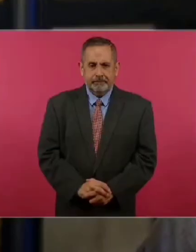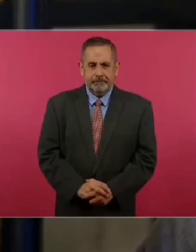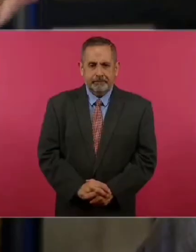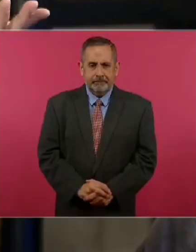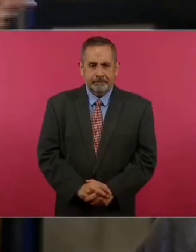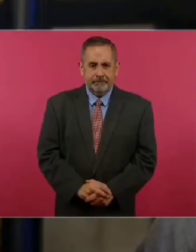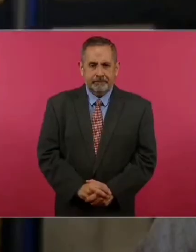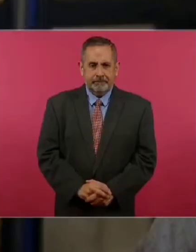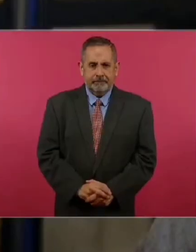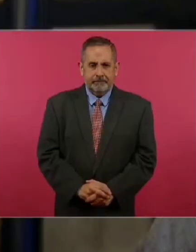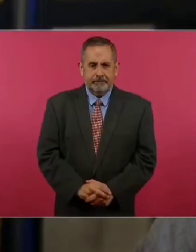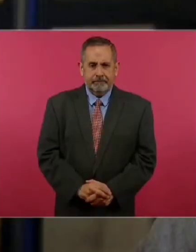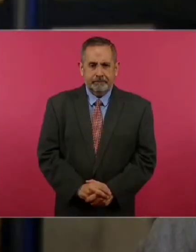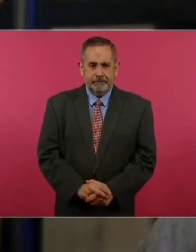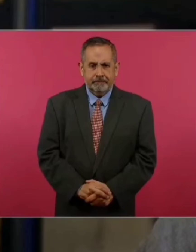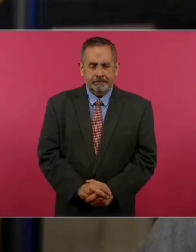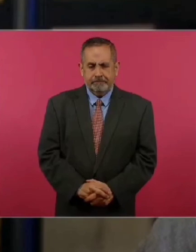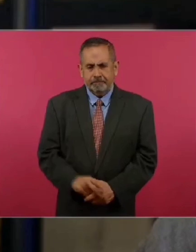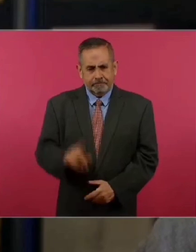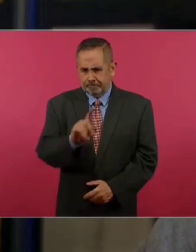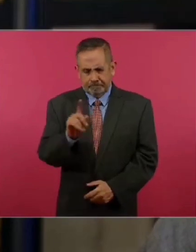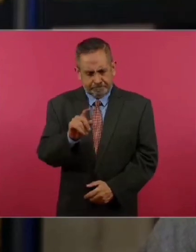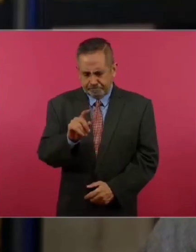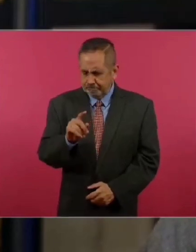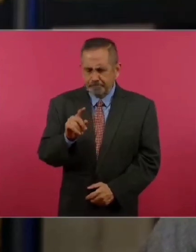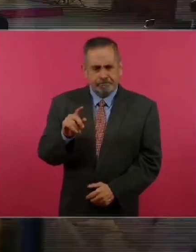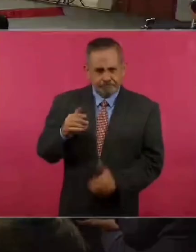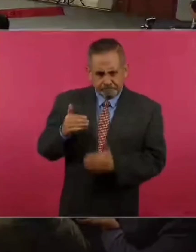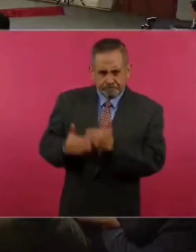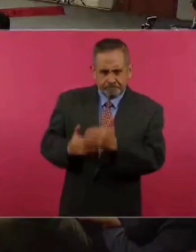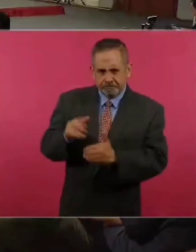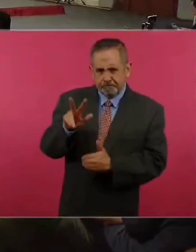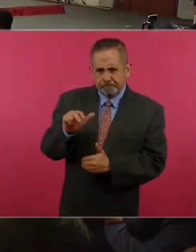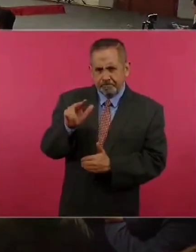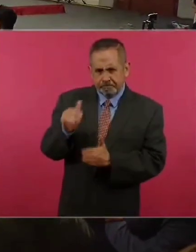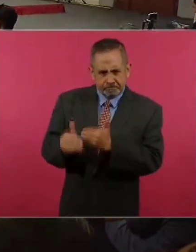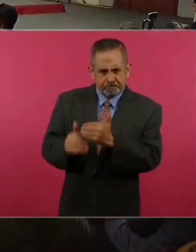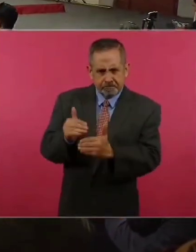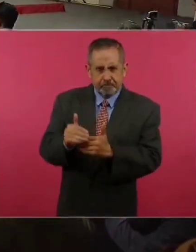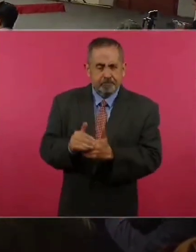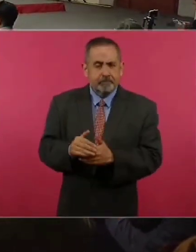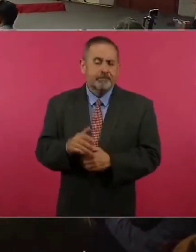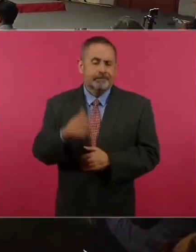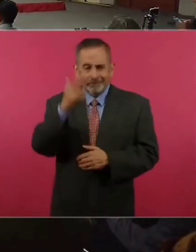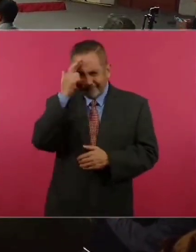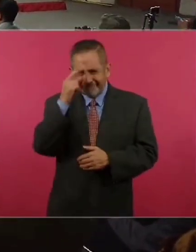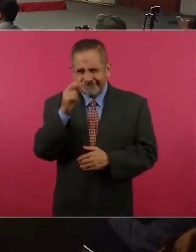hacer para reducirla más? No, ahí vamos. Vamos. Es que estamos saliendo,